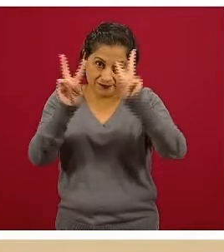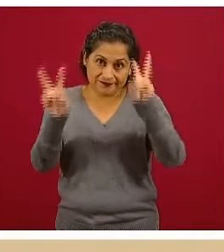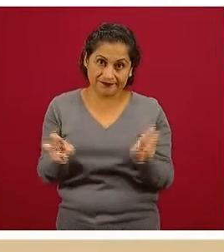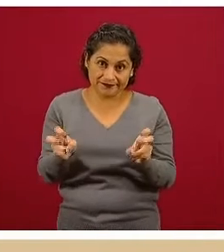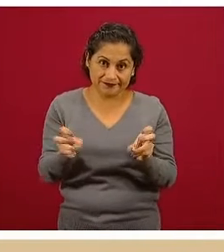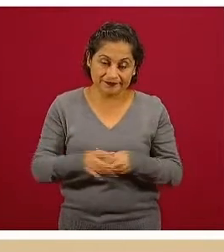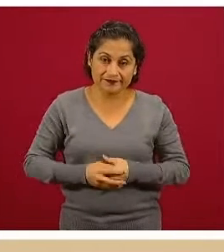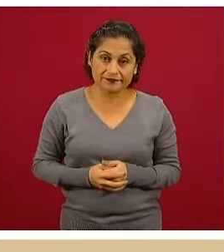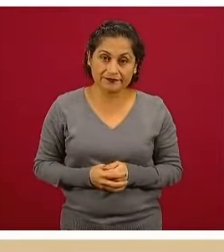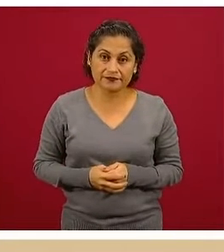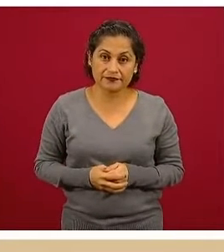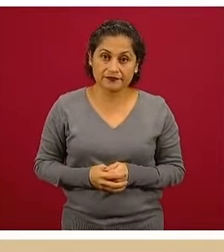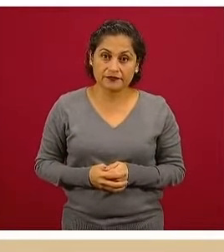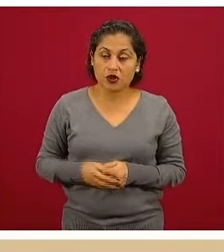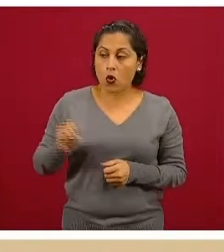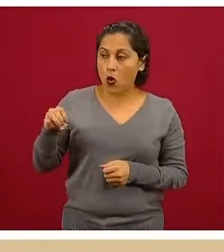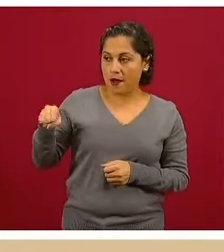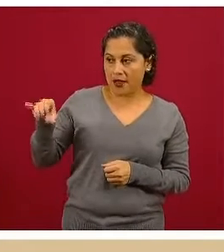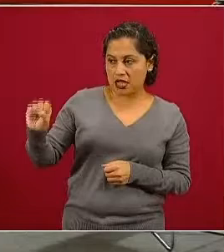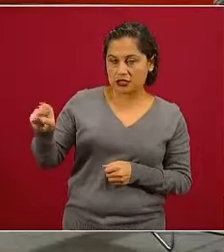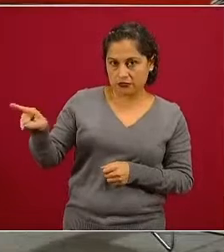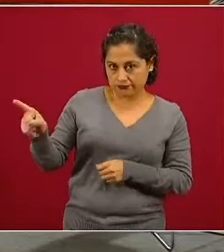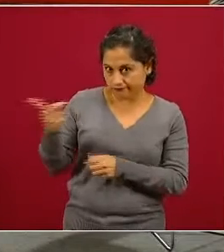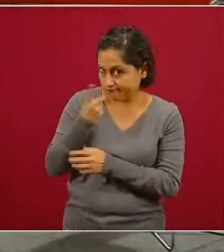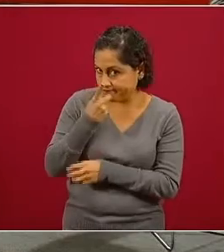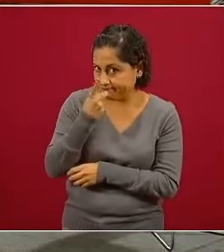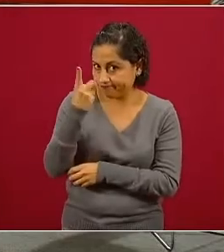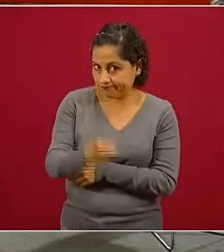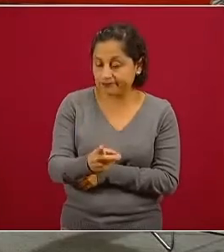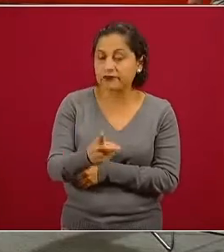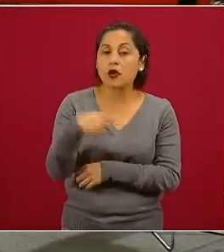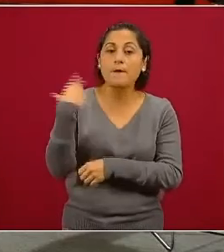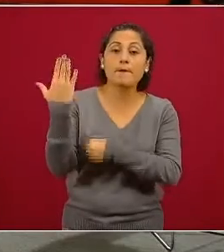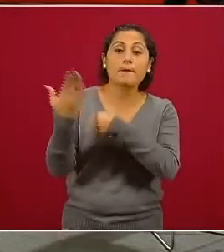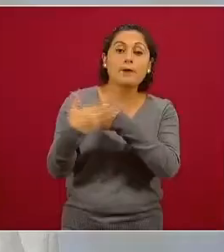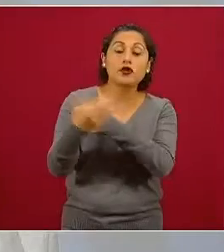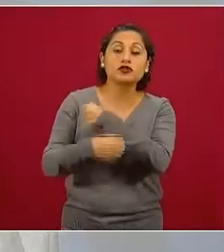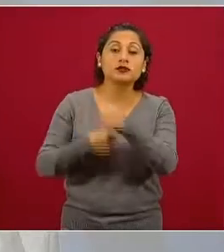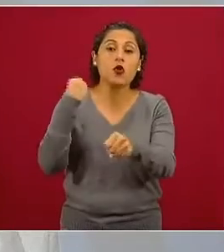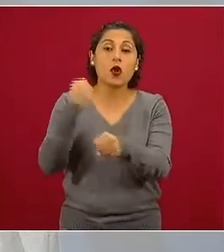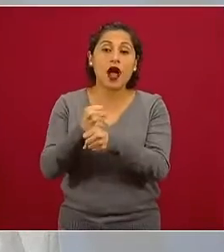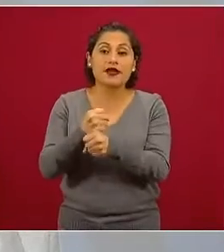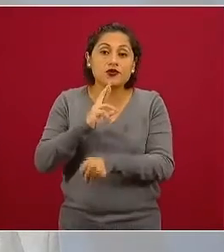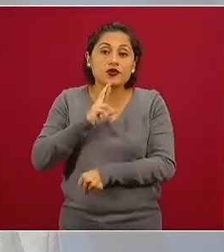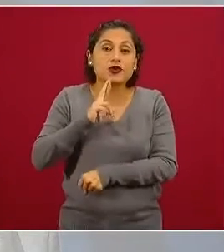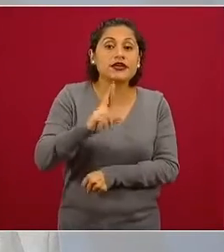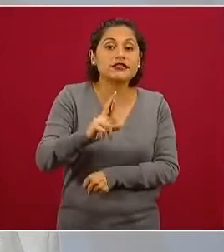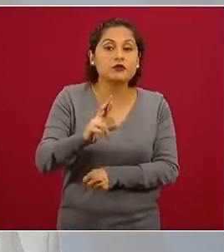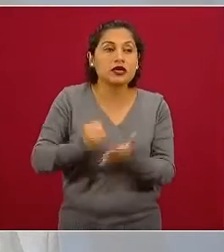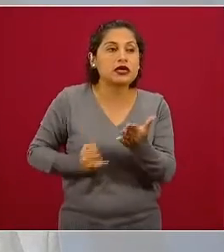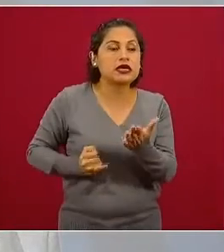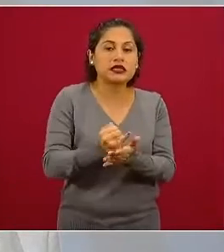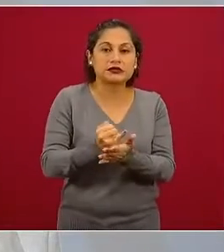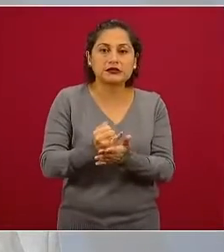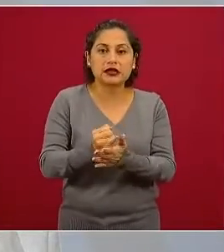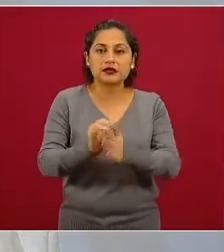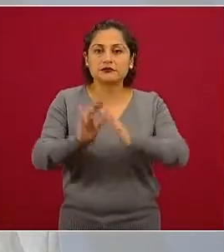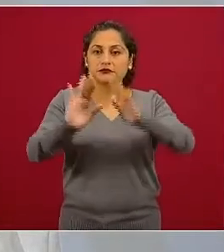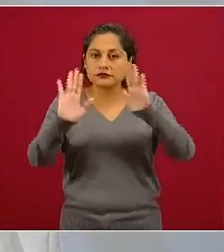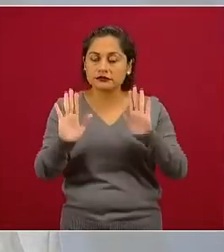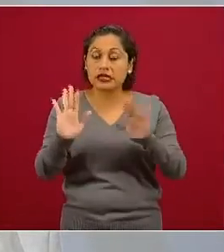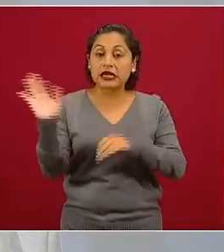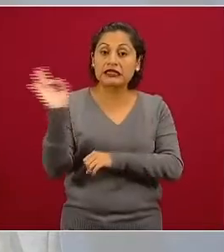el tema de las vacunas. Mi última reflexión en este sentido es que en este momento hay más de